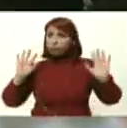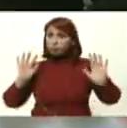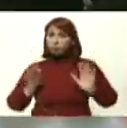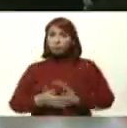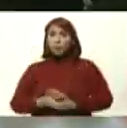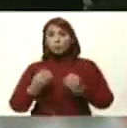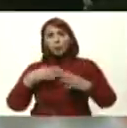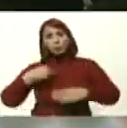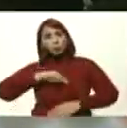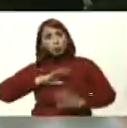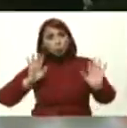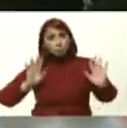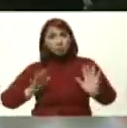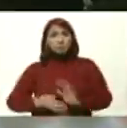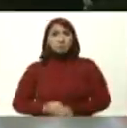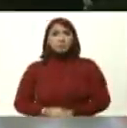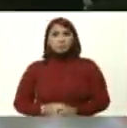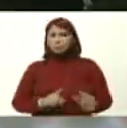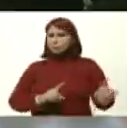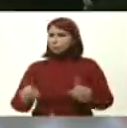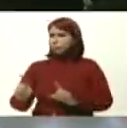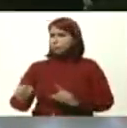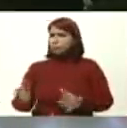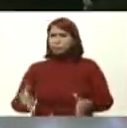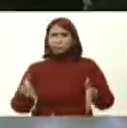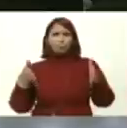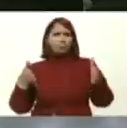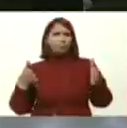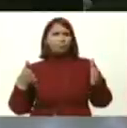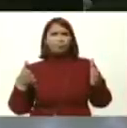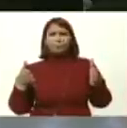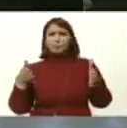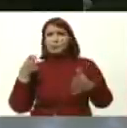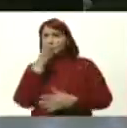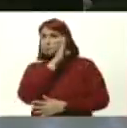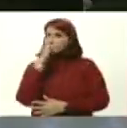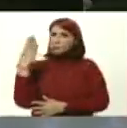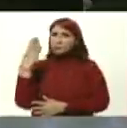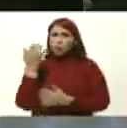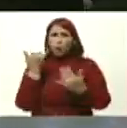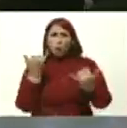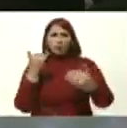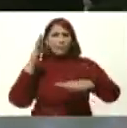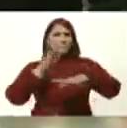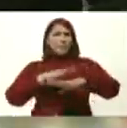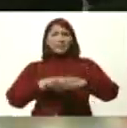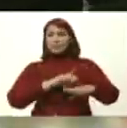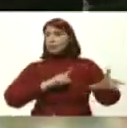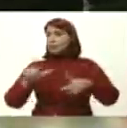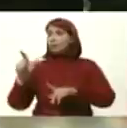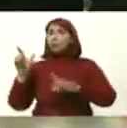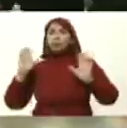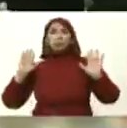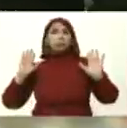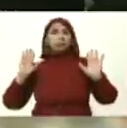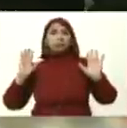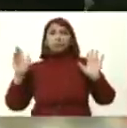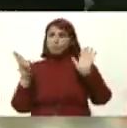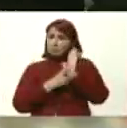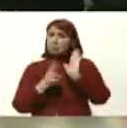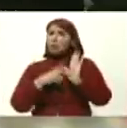Bueno, nosotros estamos listos para ganar en medio del escenario que nos planteen. Listos para ganar, con la